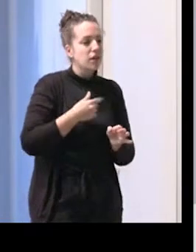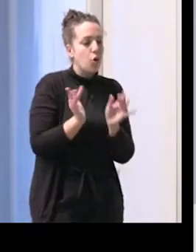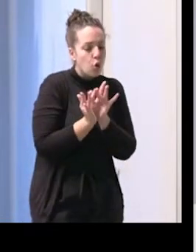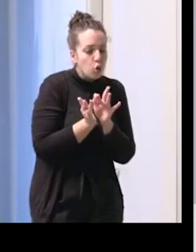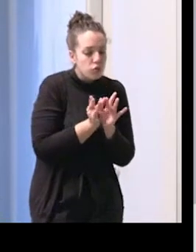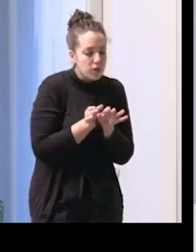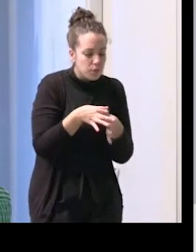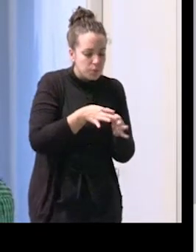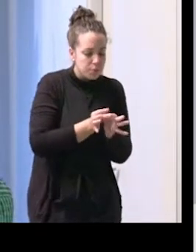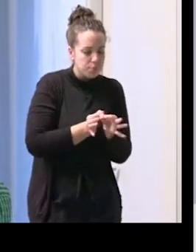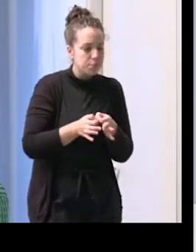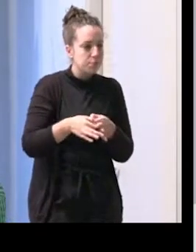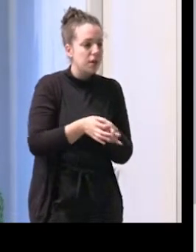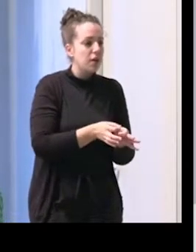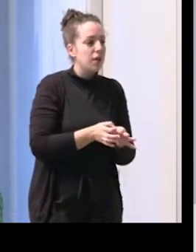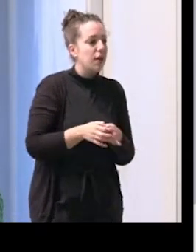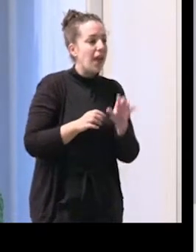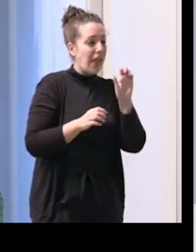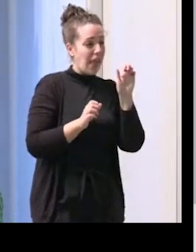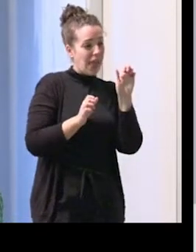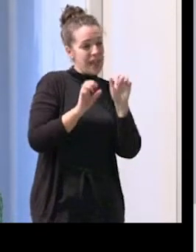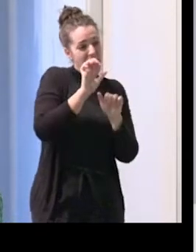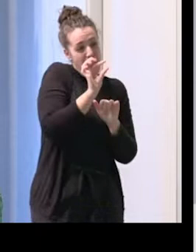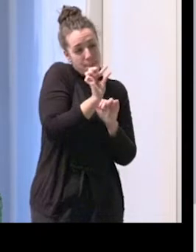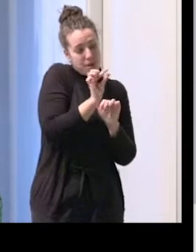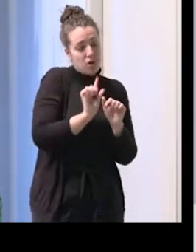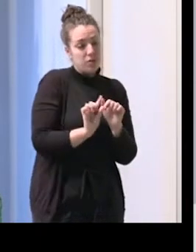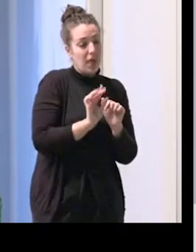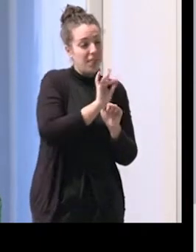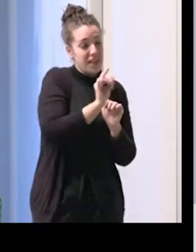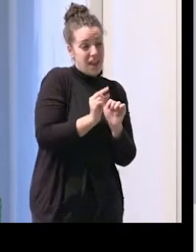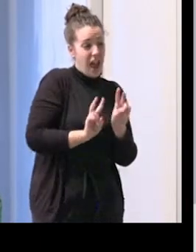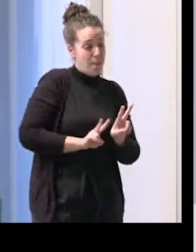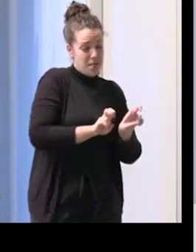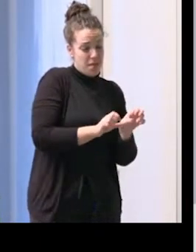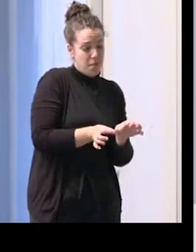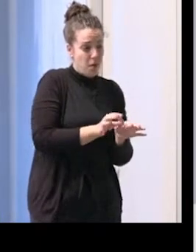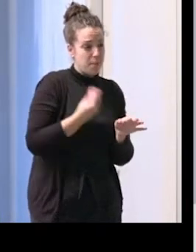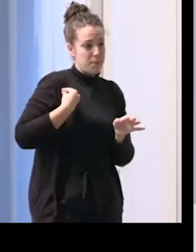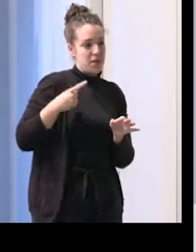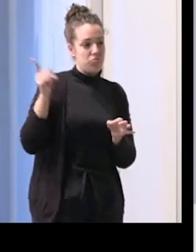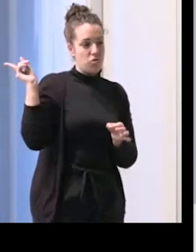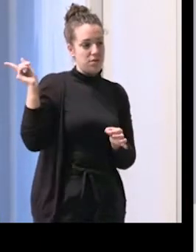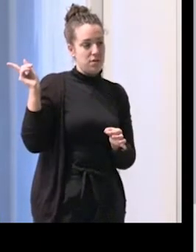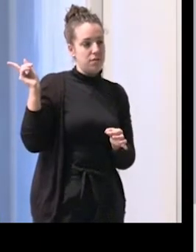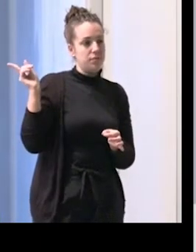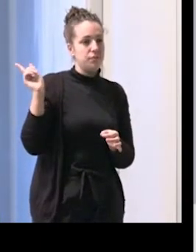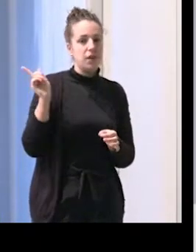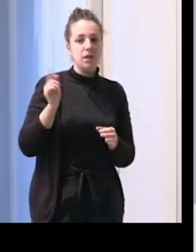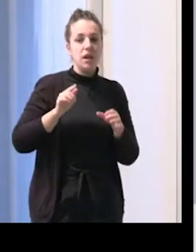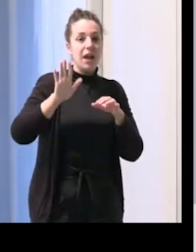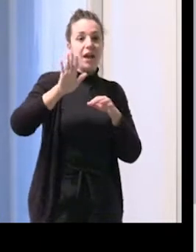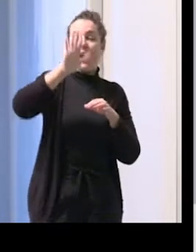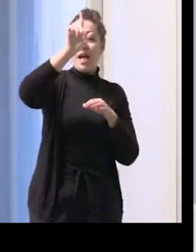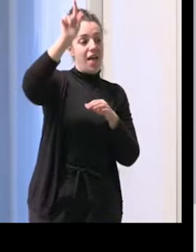contacto como tendrían en los primeros días del embrión y generalmente se las cultiva arriba de lo que se